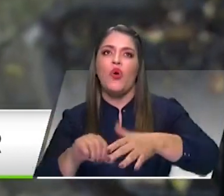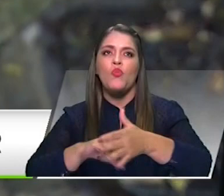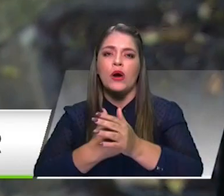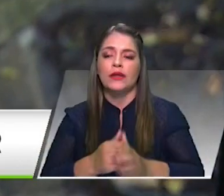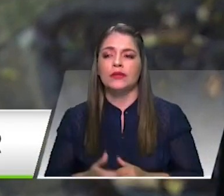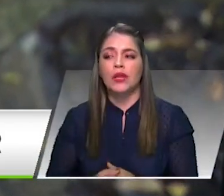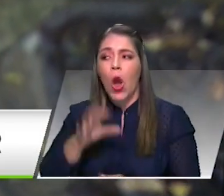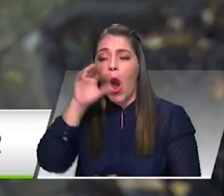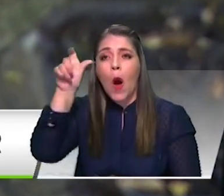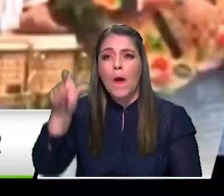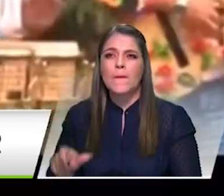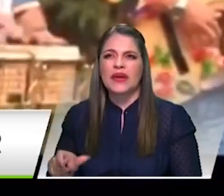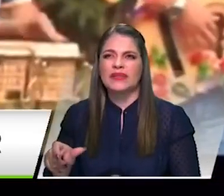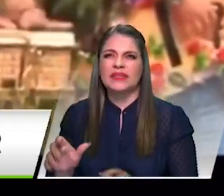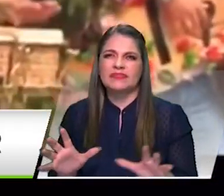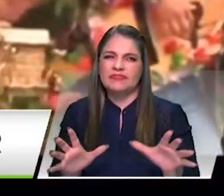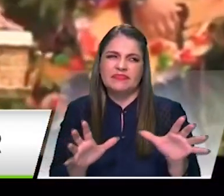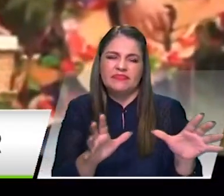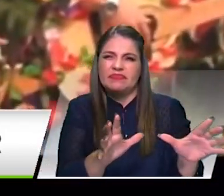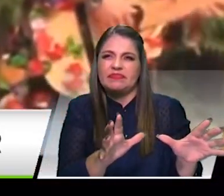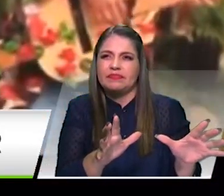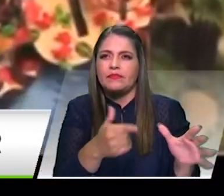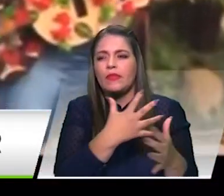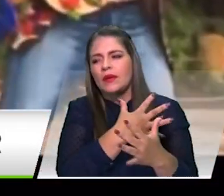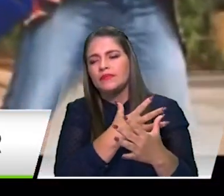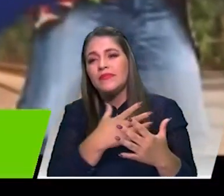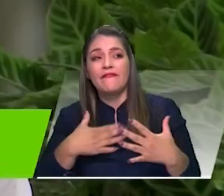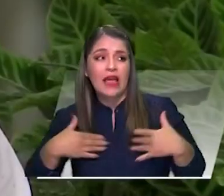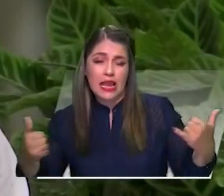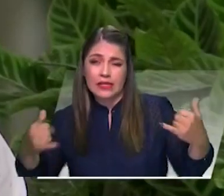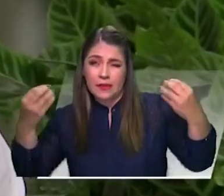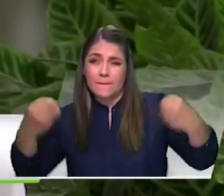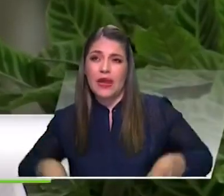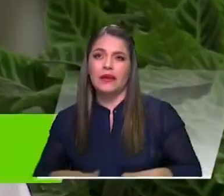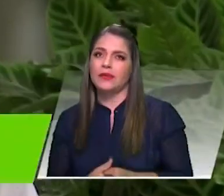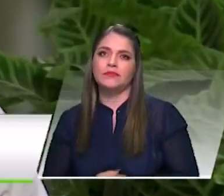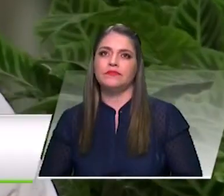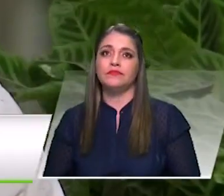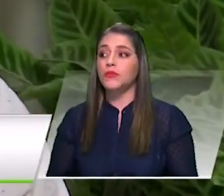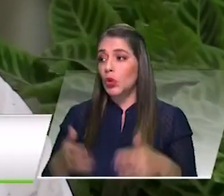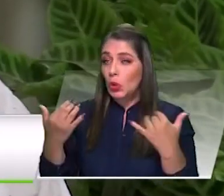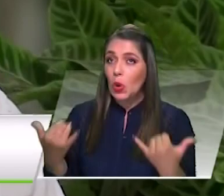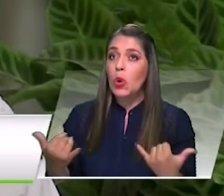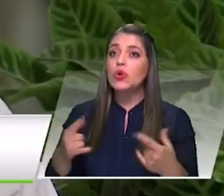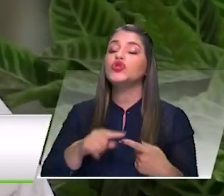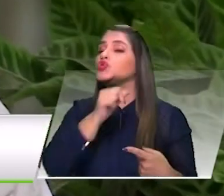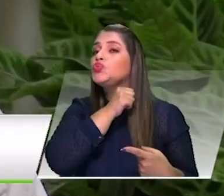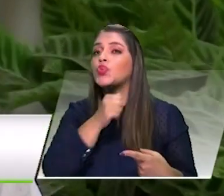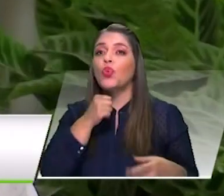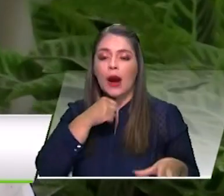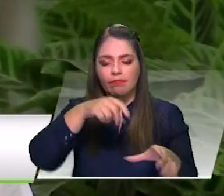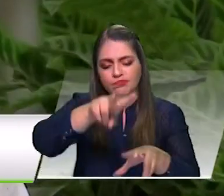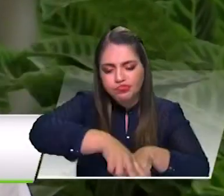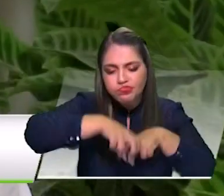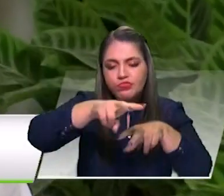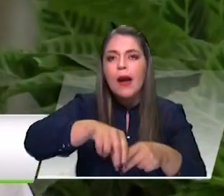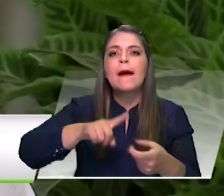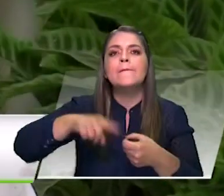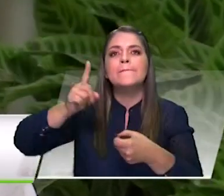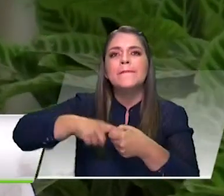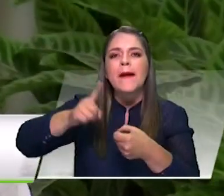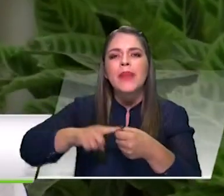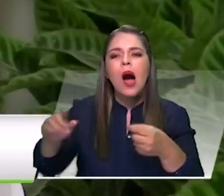capital paisa, perdió su centro cultural, pero nunca su alegría. Ahora estoy dedicado a cultivar yucas, papas y